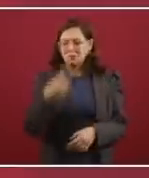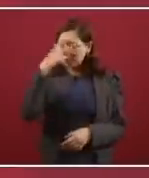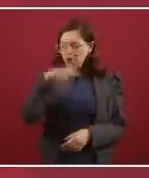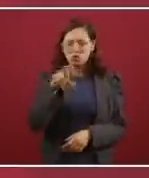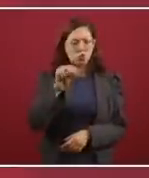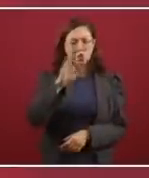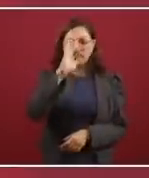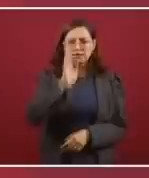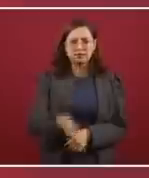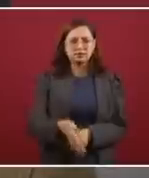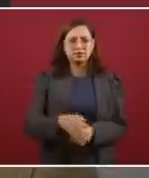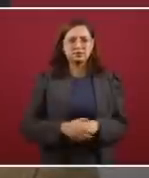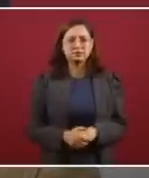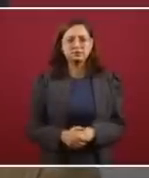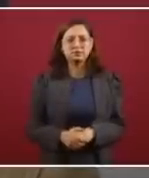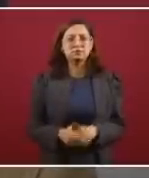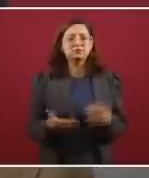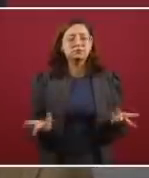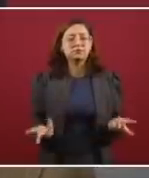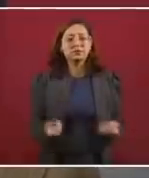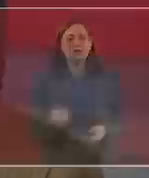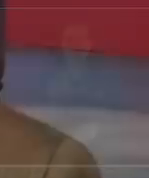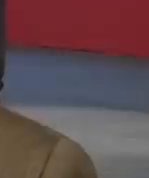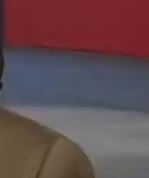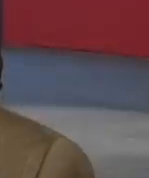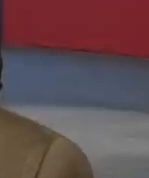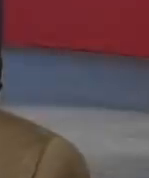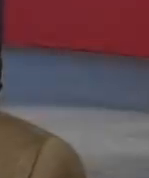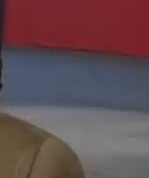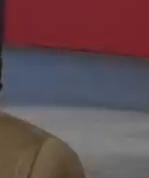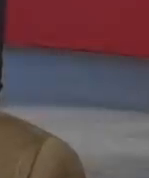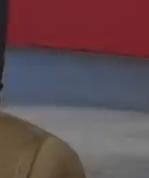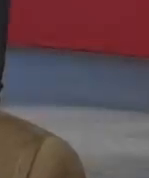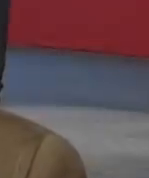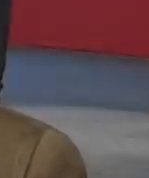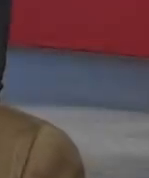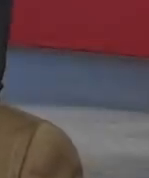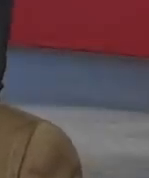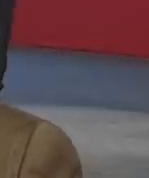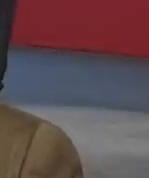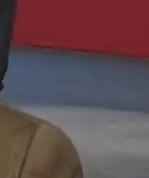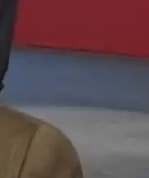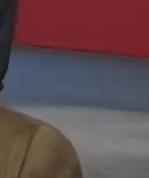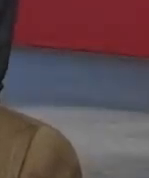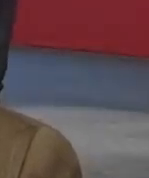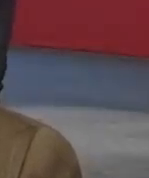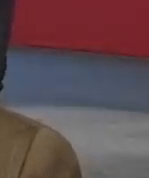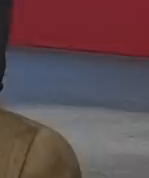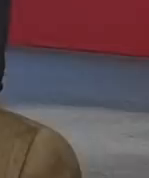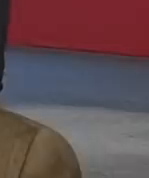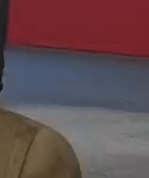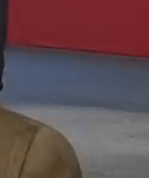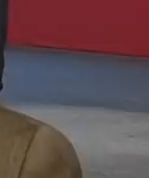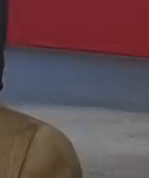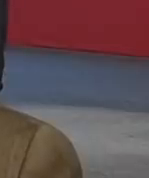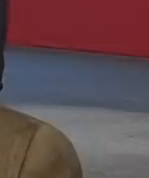aceptar. Entonces, eso no puede ser derivado de una resolución de la Corte en otro país. Eso es